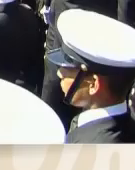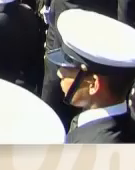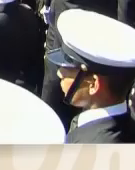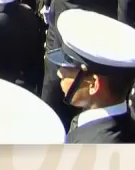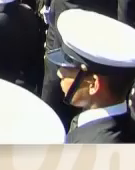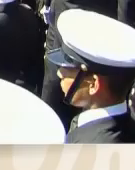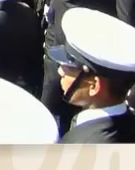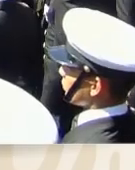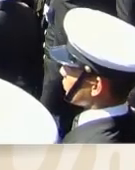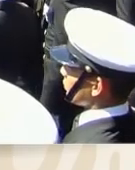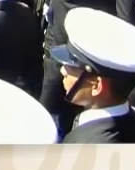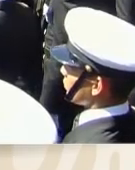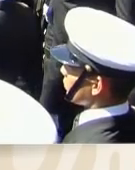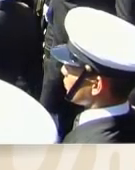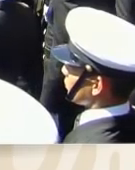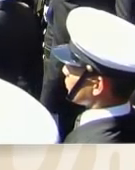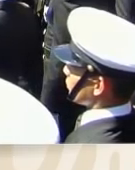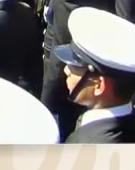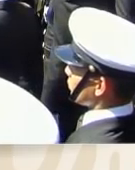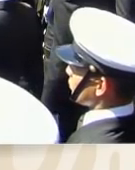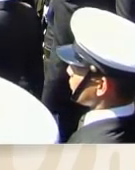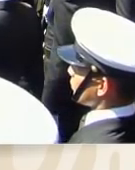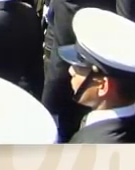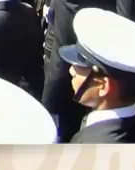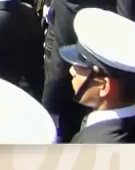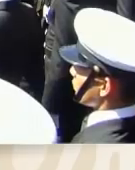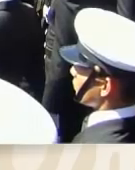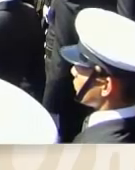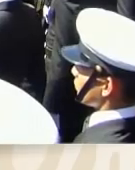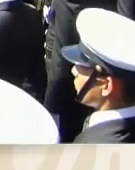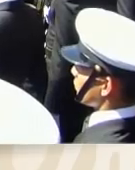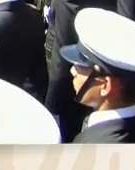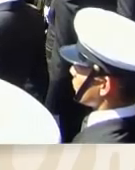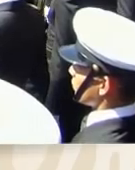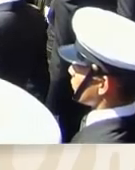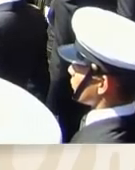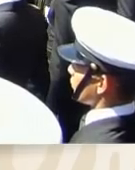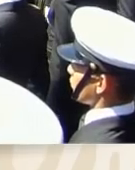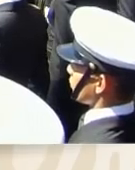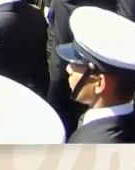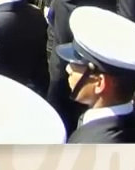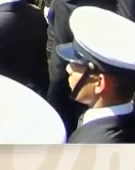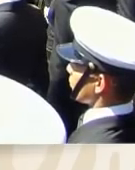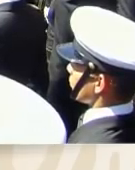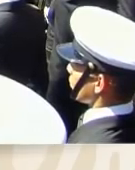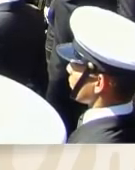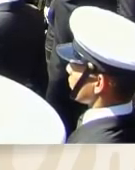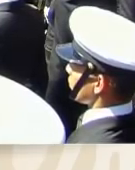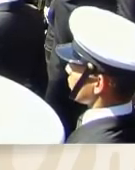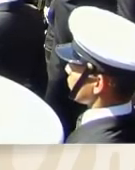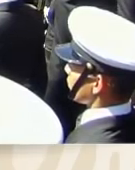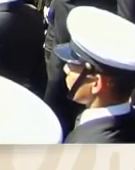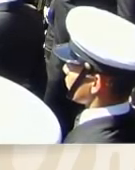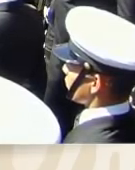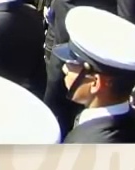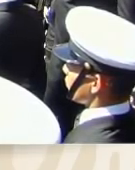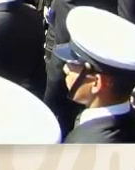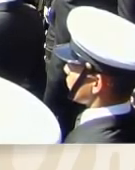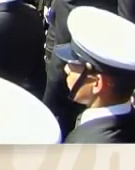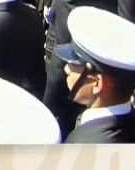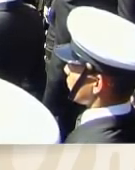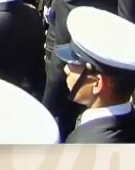Nuestro comandante supremo de las Fuerzas Armadas pasará a lista de honor a los héroes de 1847 y